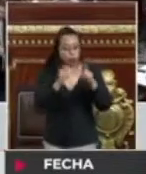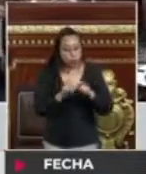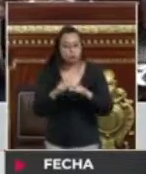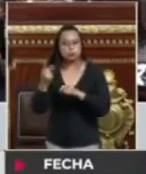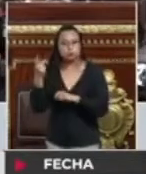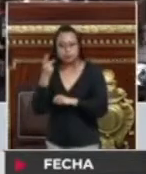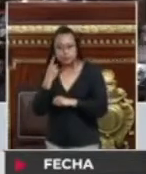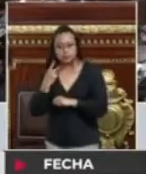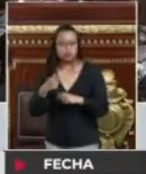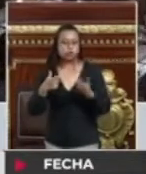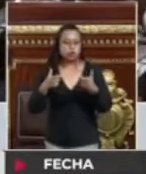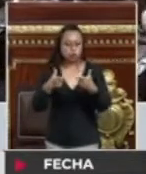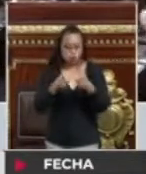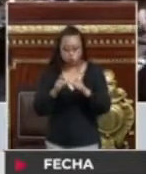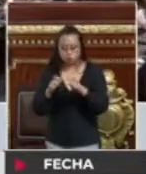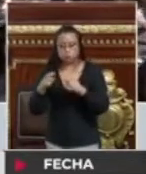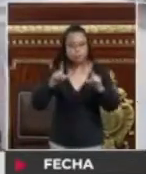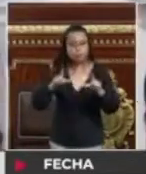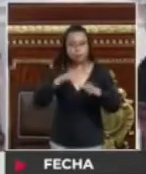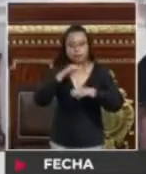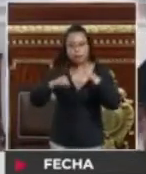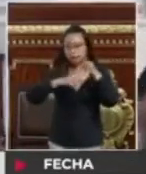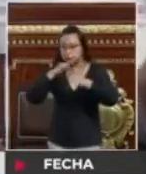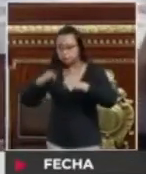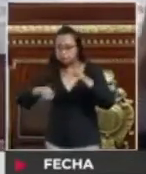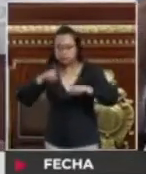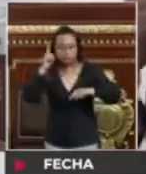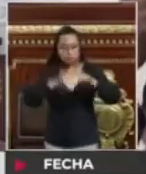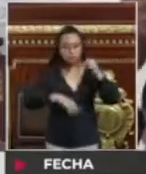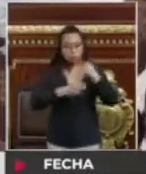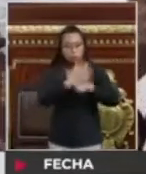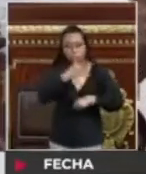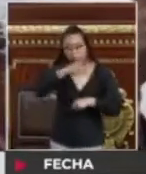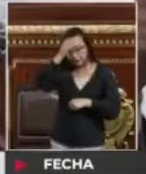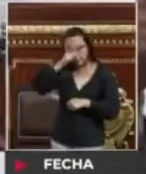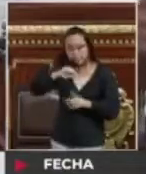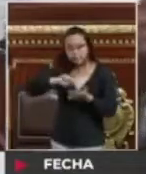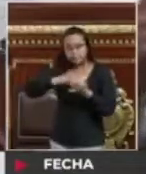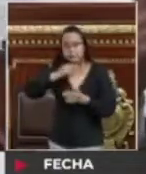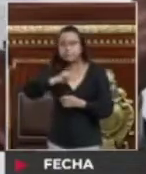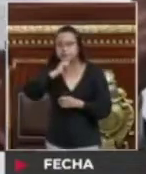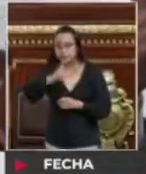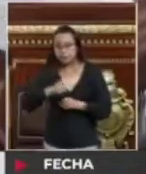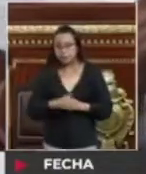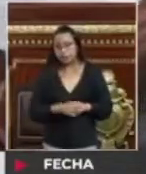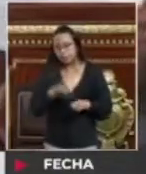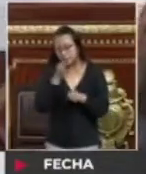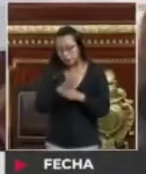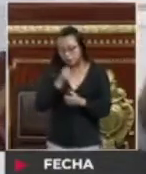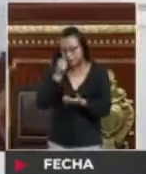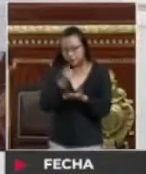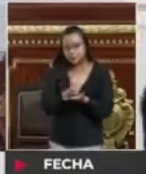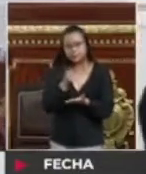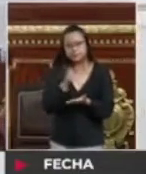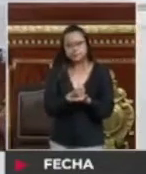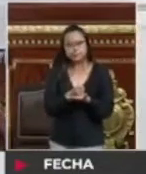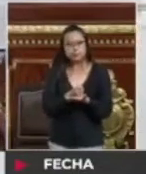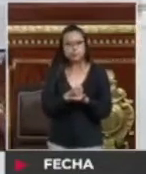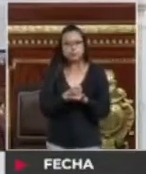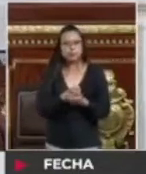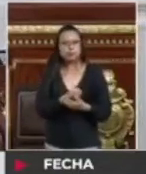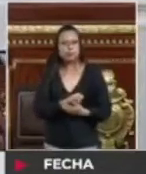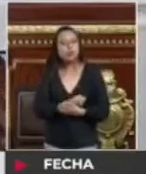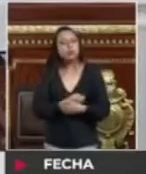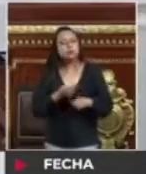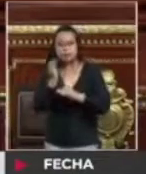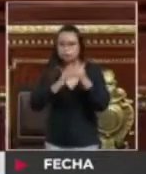a las personas candidatas a celebrar convenios con las autoridades correspondientes, lo que pone a las personas candidatas en situaciones adversas en caso de no lograrse